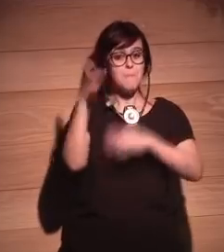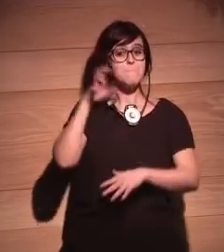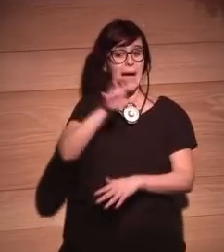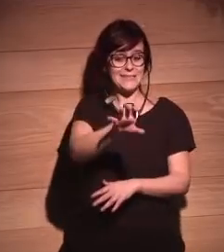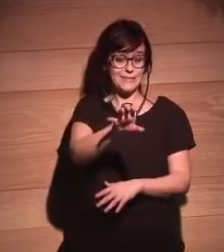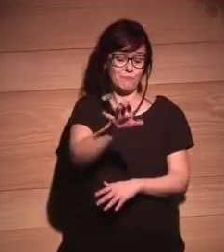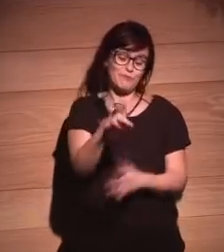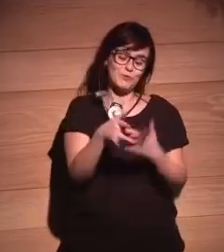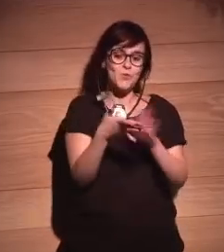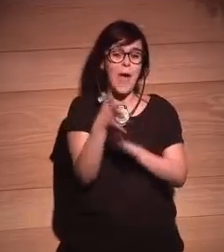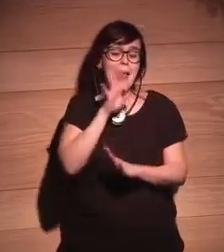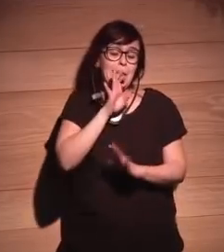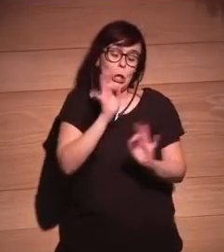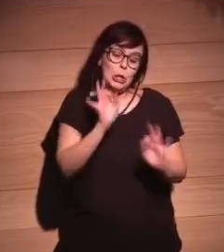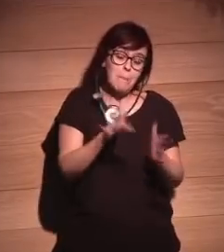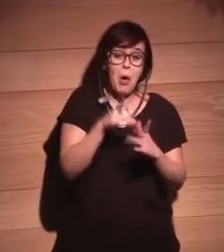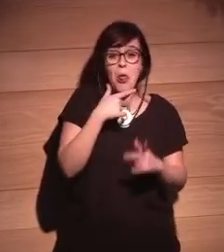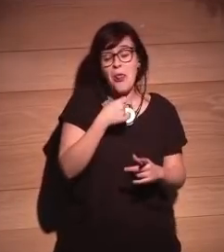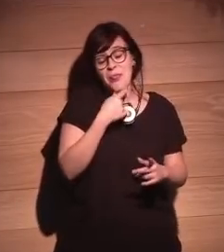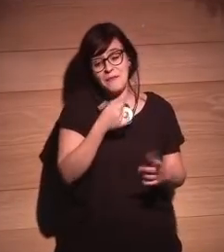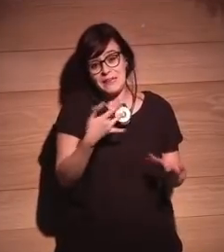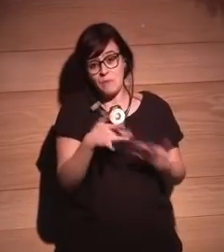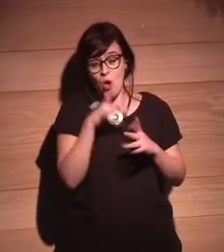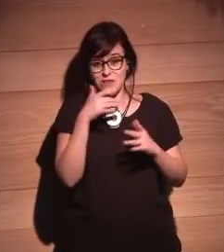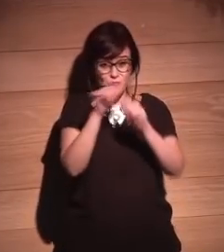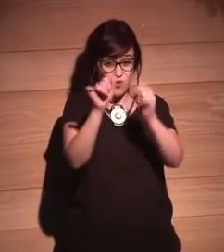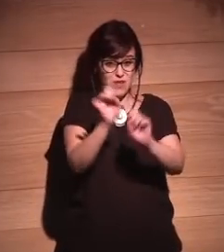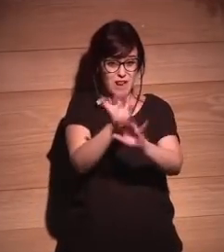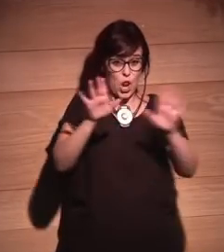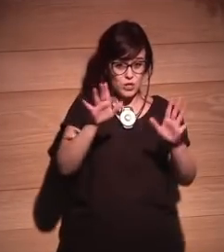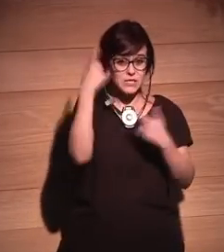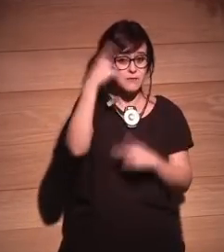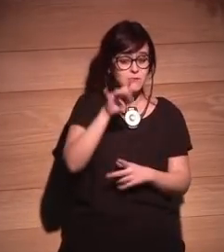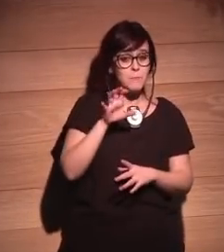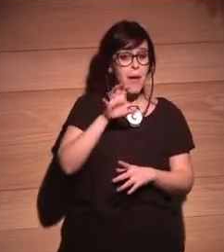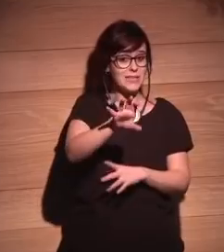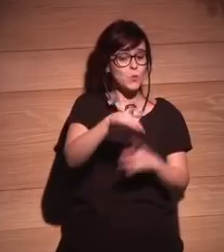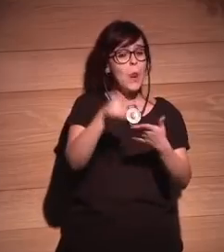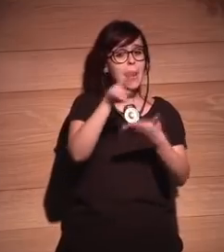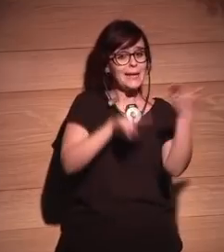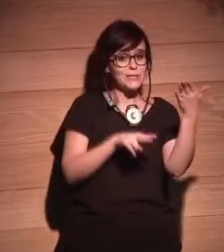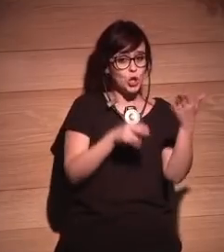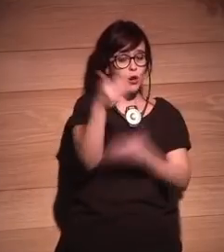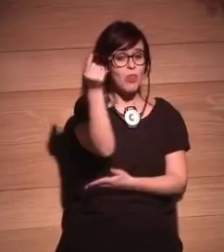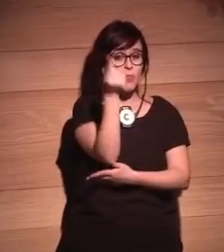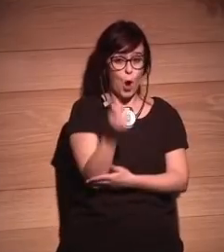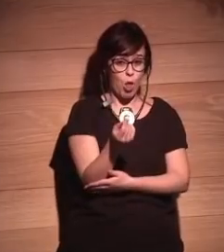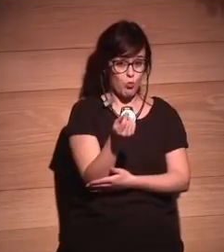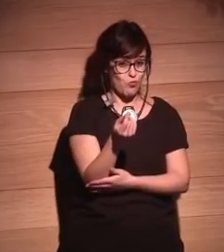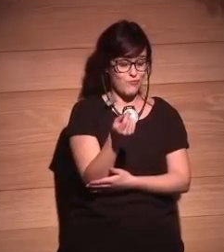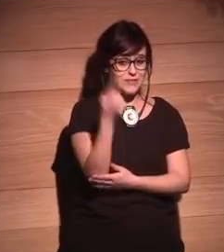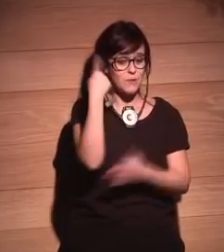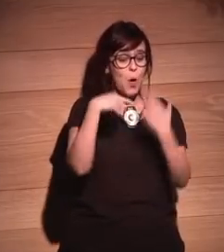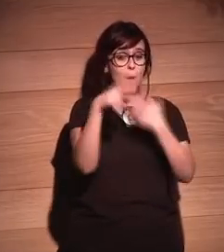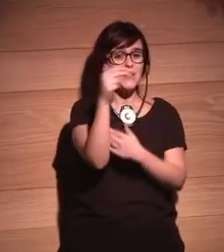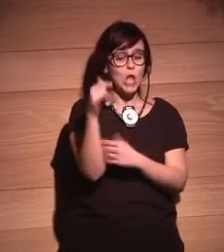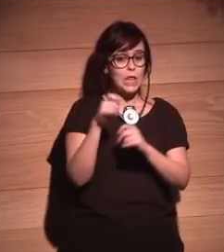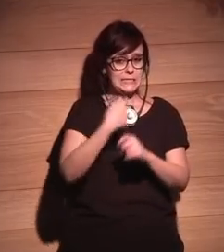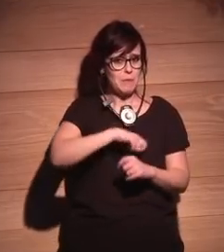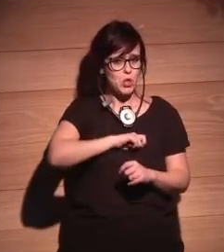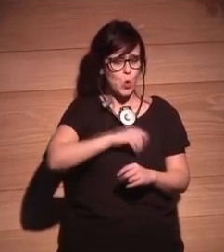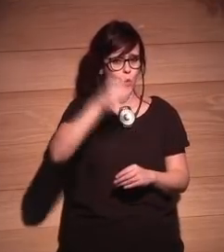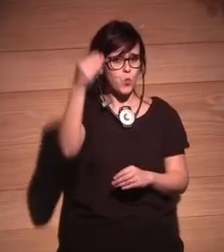bueno, a mí me parece divertida porque creo que lo ejemplifica. En El País hay un lector dibujado por un pintor español